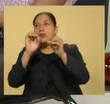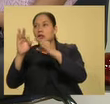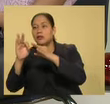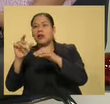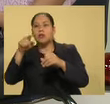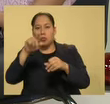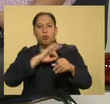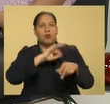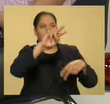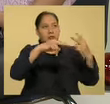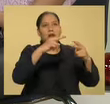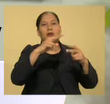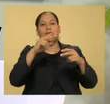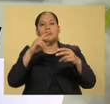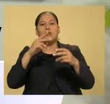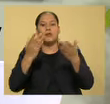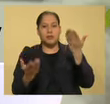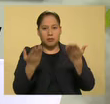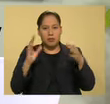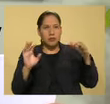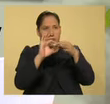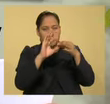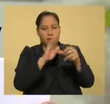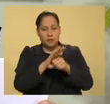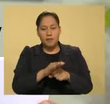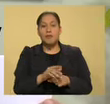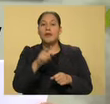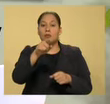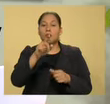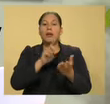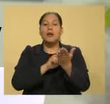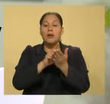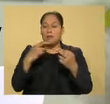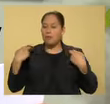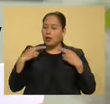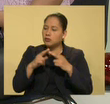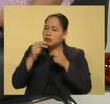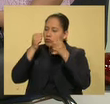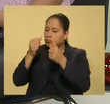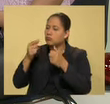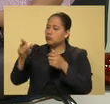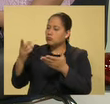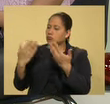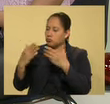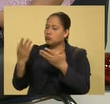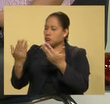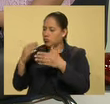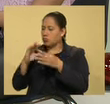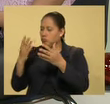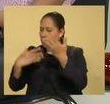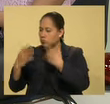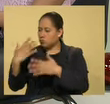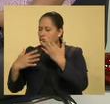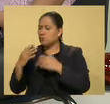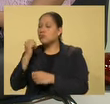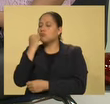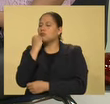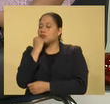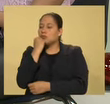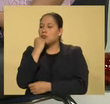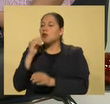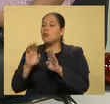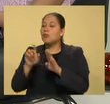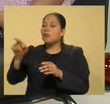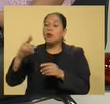dice la ley también que tienes el derecho a ser escuchado y atendido por los docentes y autoridades de su plantel en relación con